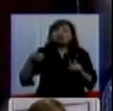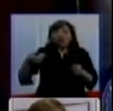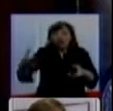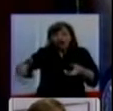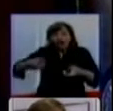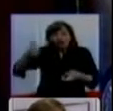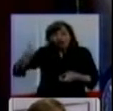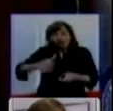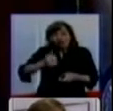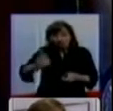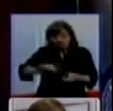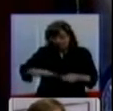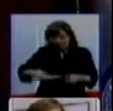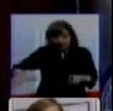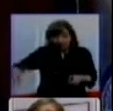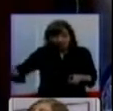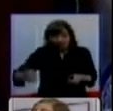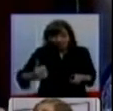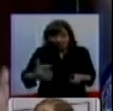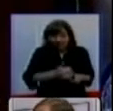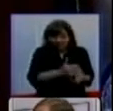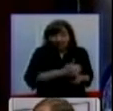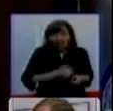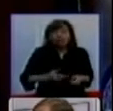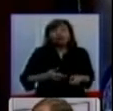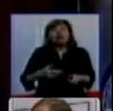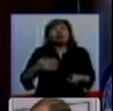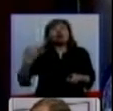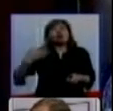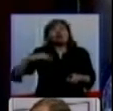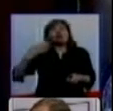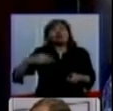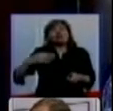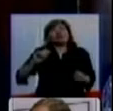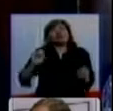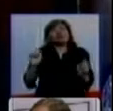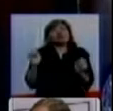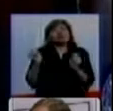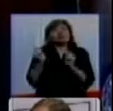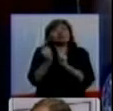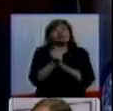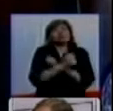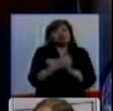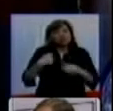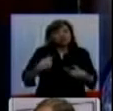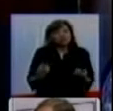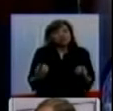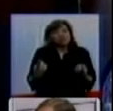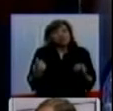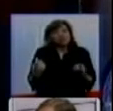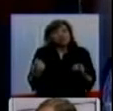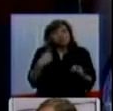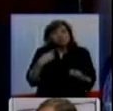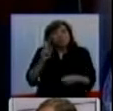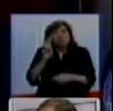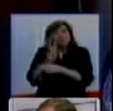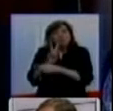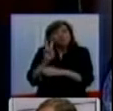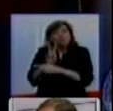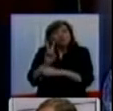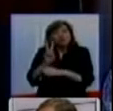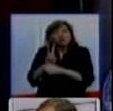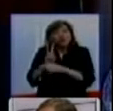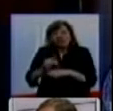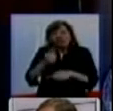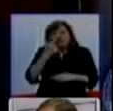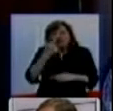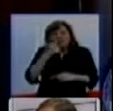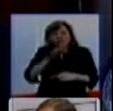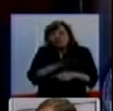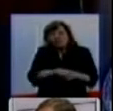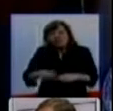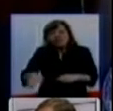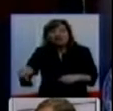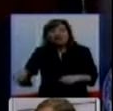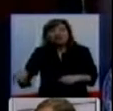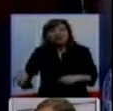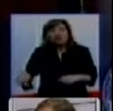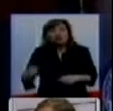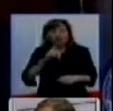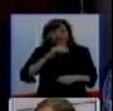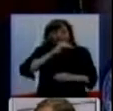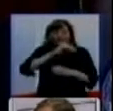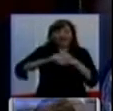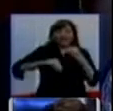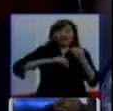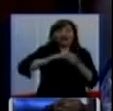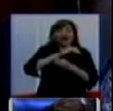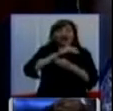que va a demandar un mayor tiempo. Y necesitamos un instrumento que proteja el interés de los menores y que evite que las